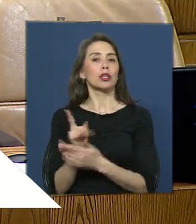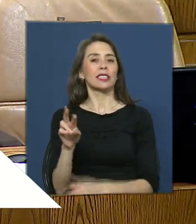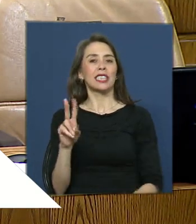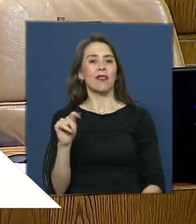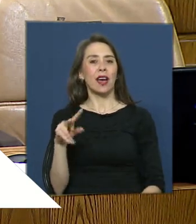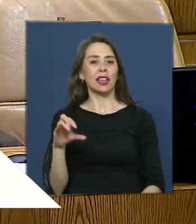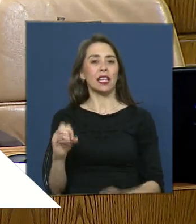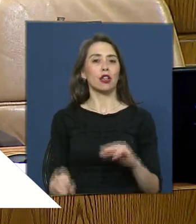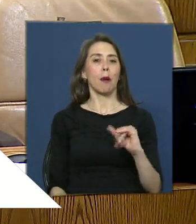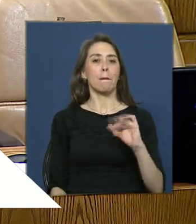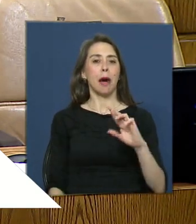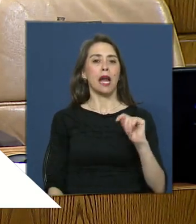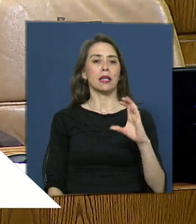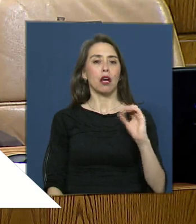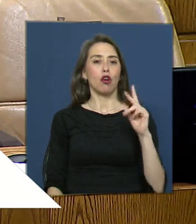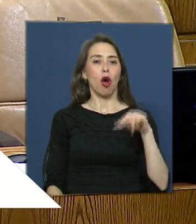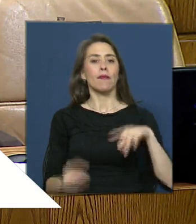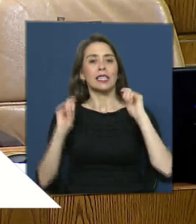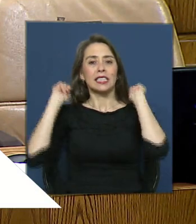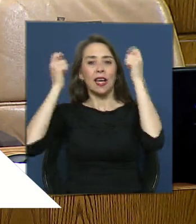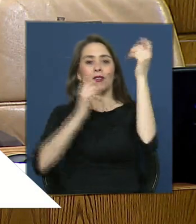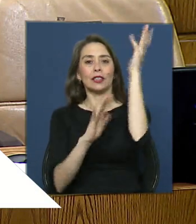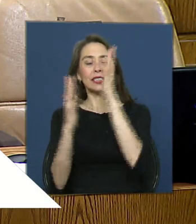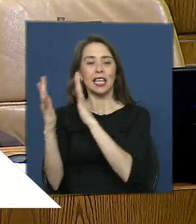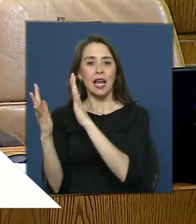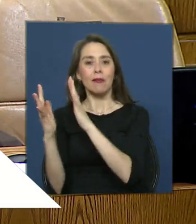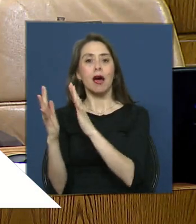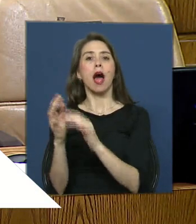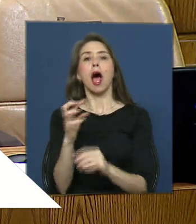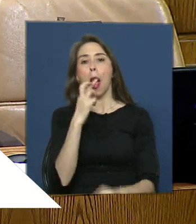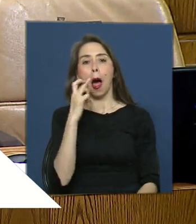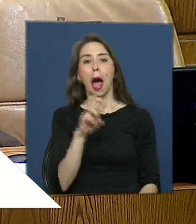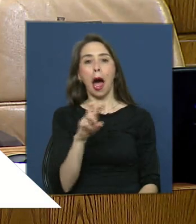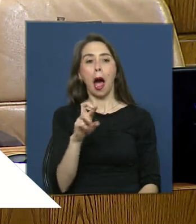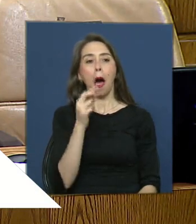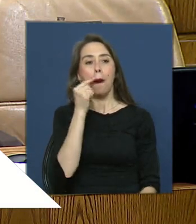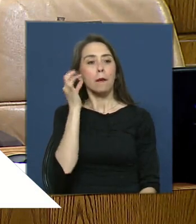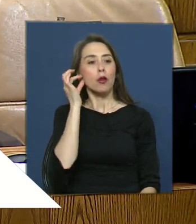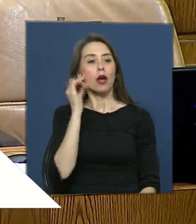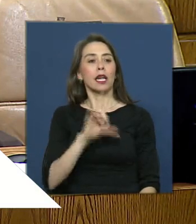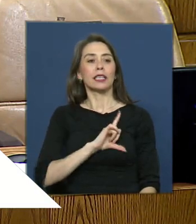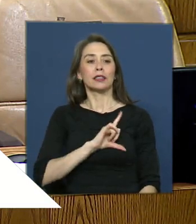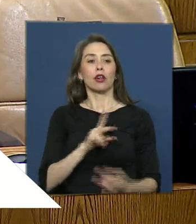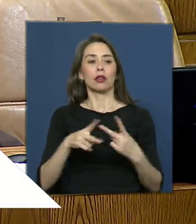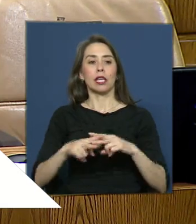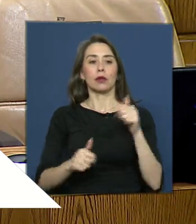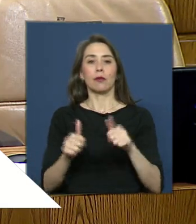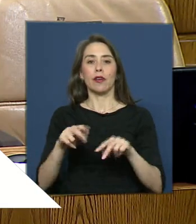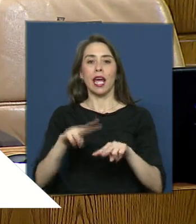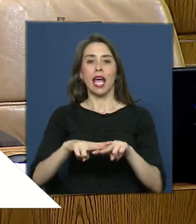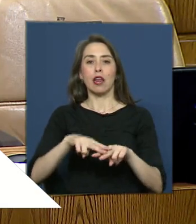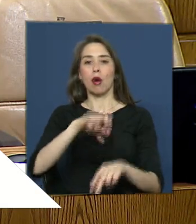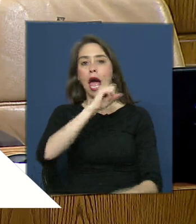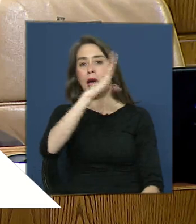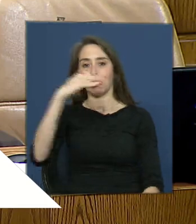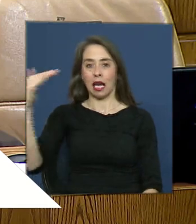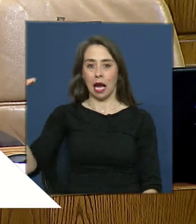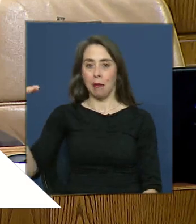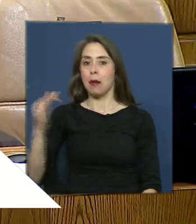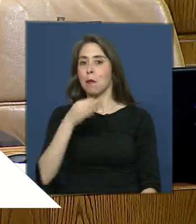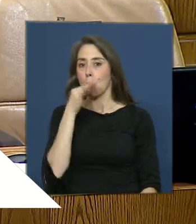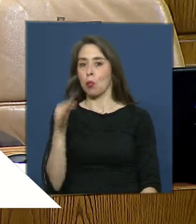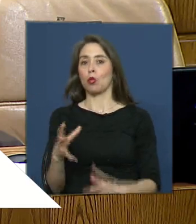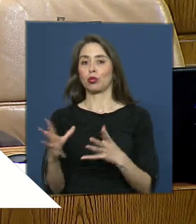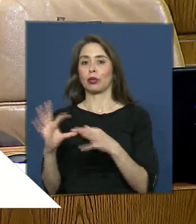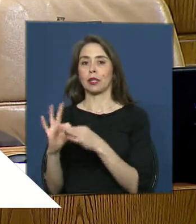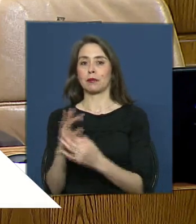Cervantino, Marta Colvin, San Francisco de la Selva y apoderados también del Liceo Técnico Profesional Héroes de Atacama. He dicho, señor presidente, muchas